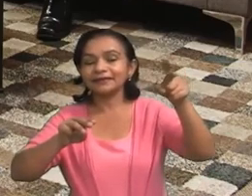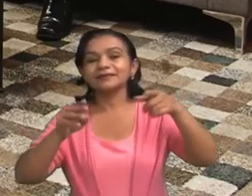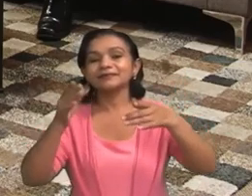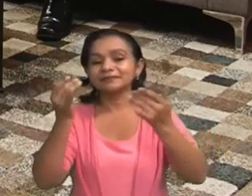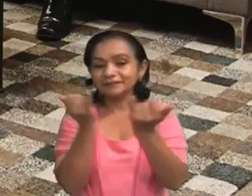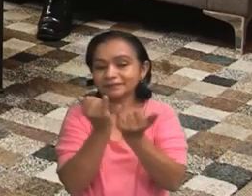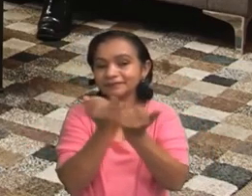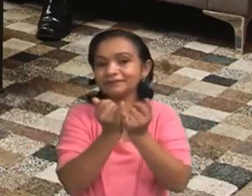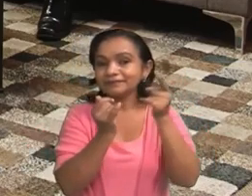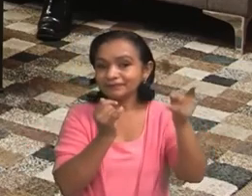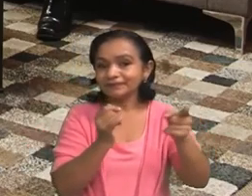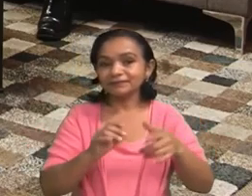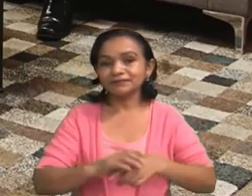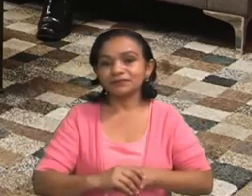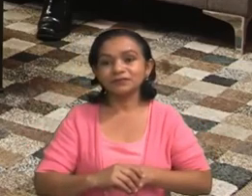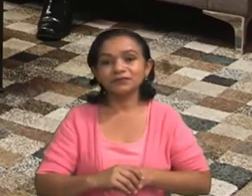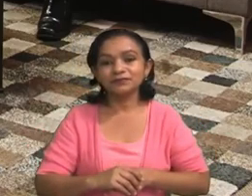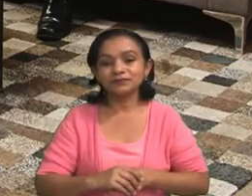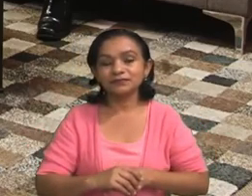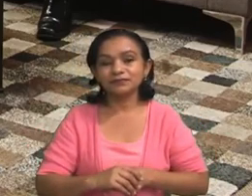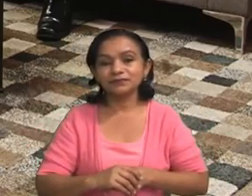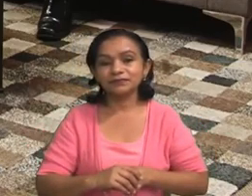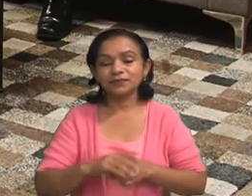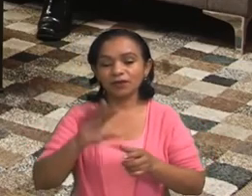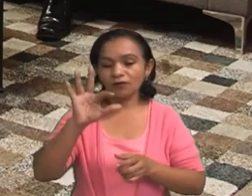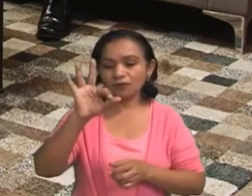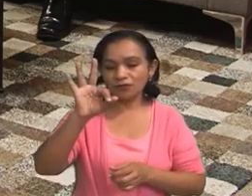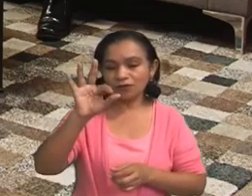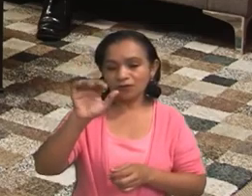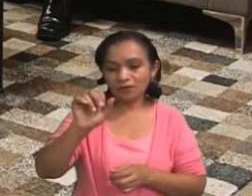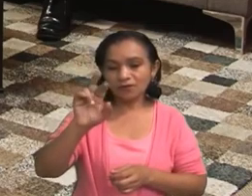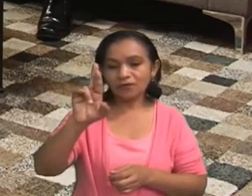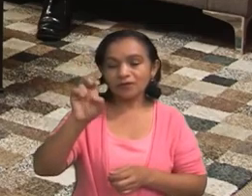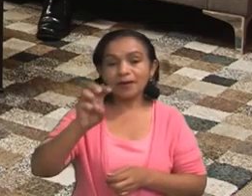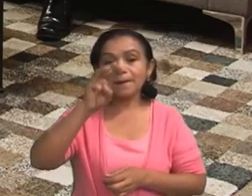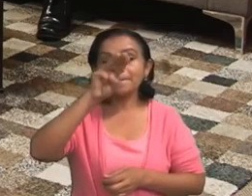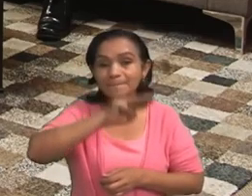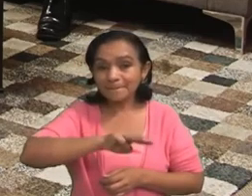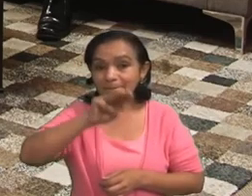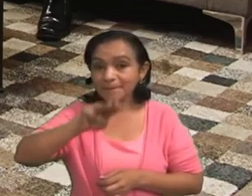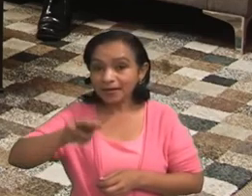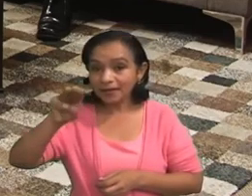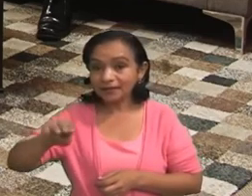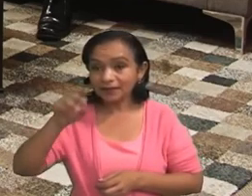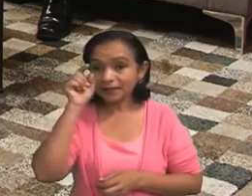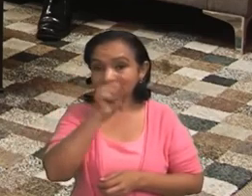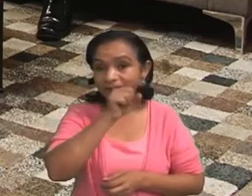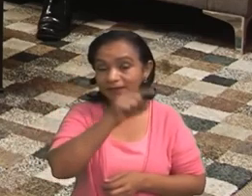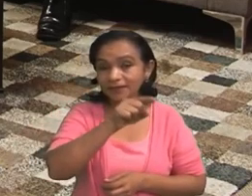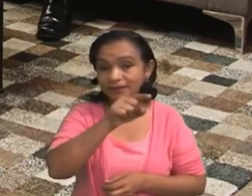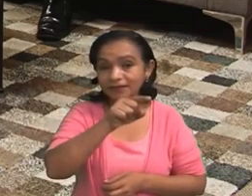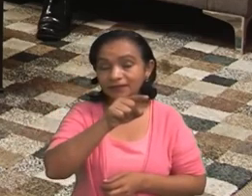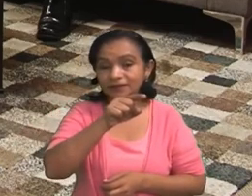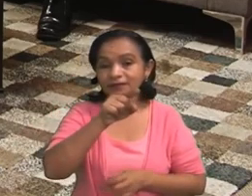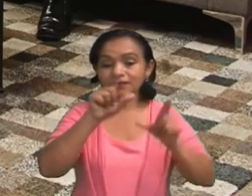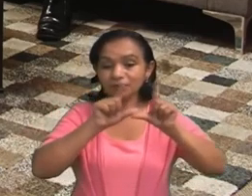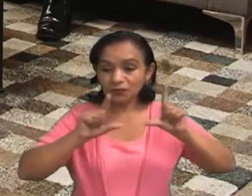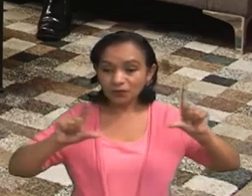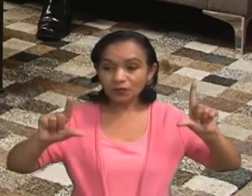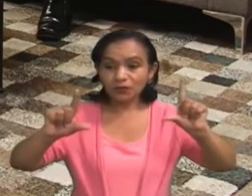Matagalpa. Así es que en FAR en Matagalpa va a ser la edición física, digamos,